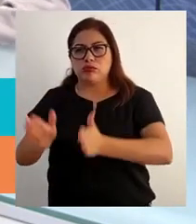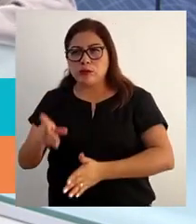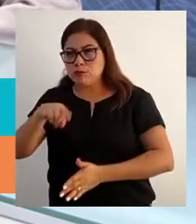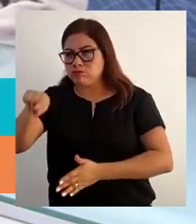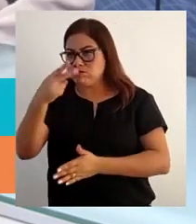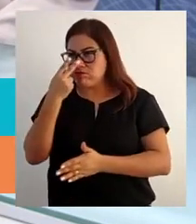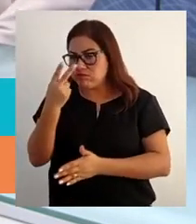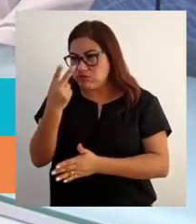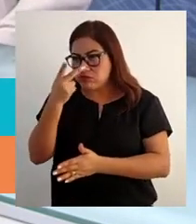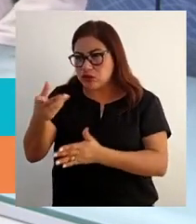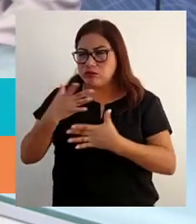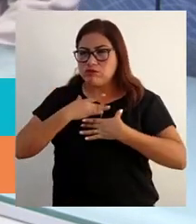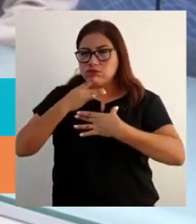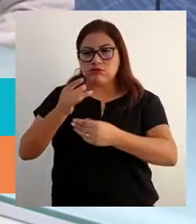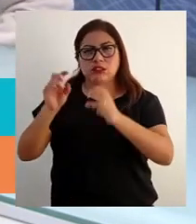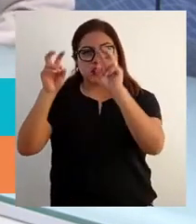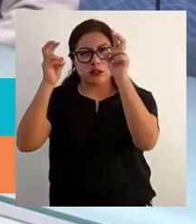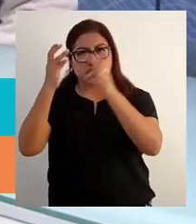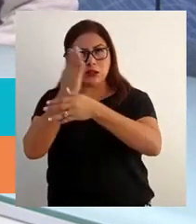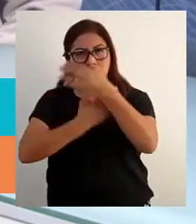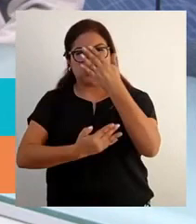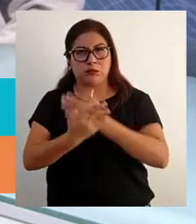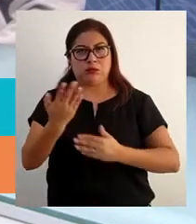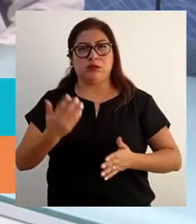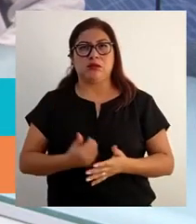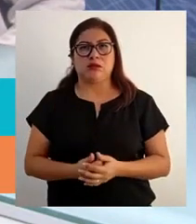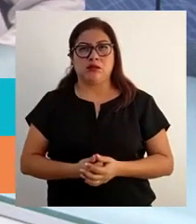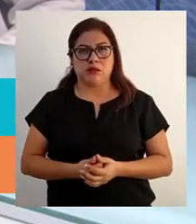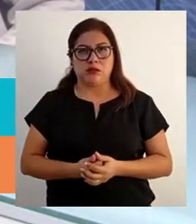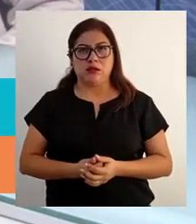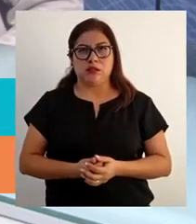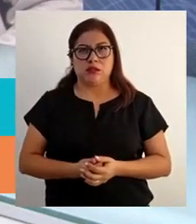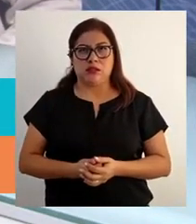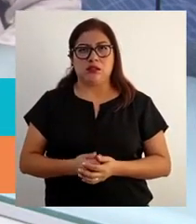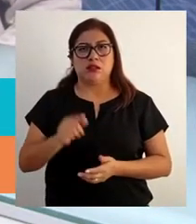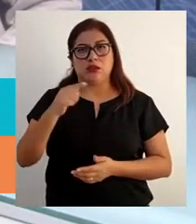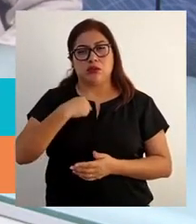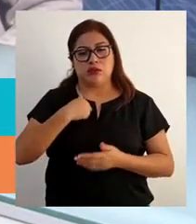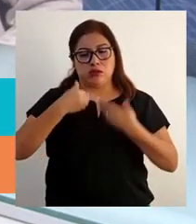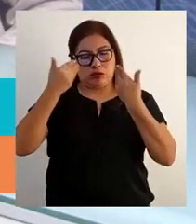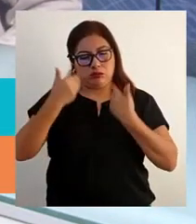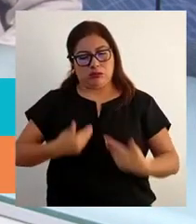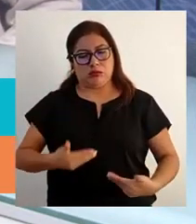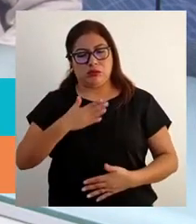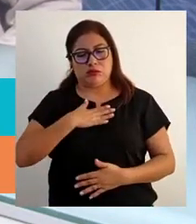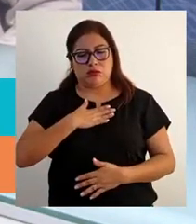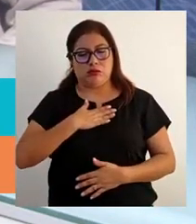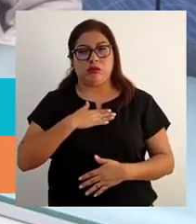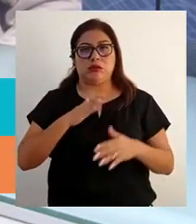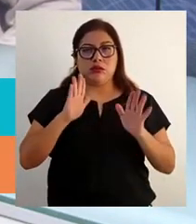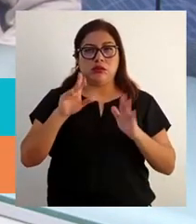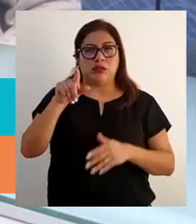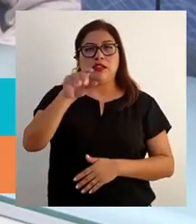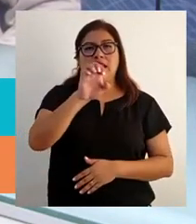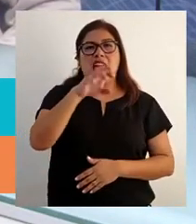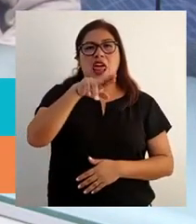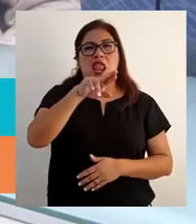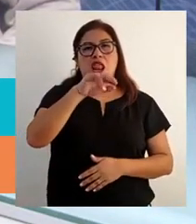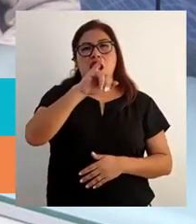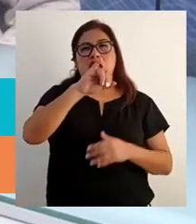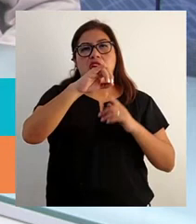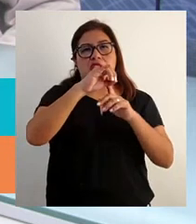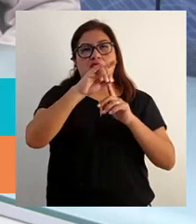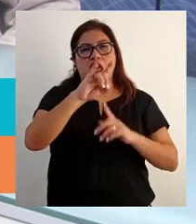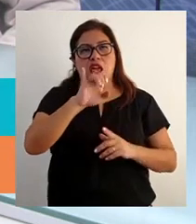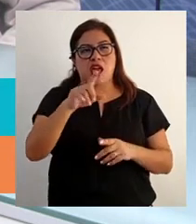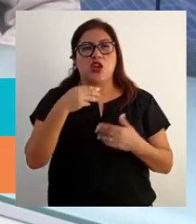en la temática de discapacidad. Personalmente, Vilma. Enrique personalmente es el que da incluso las entrevistas, la orientación respectiva,